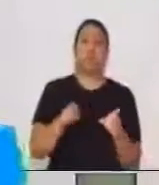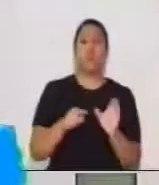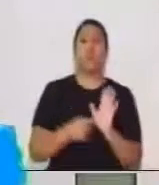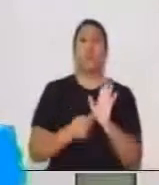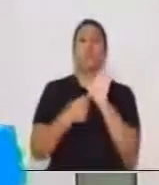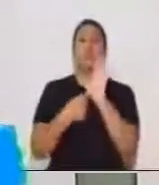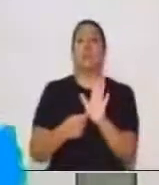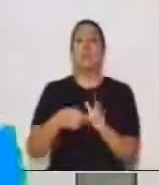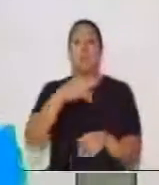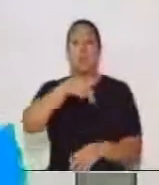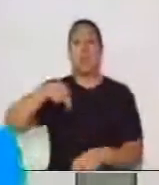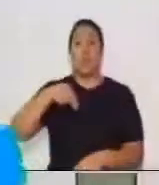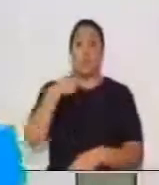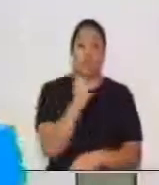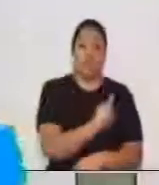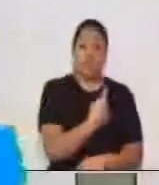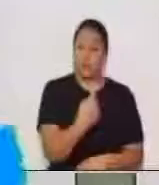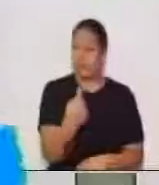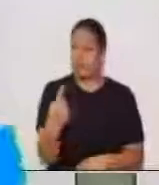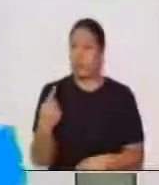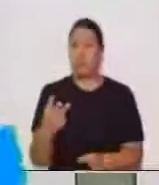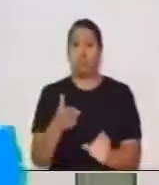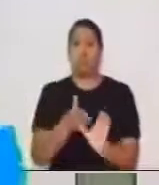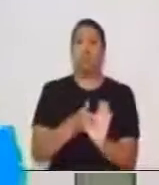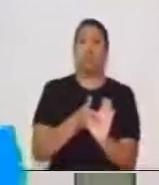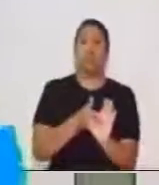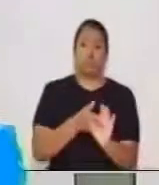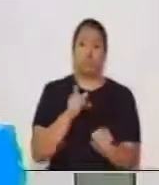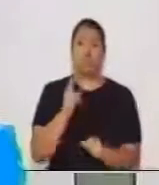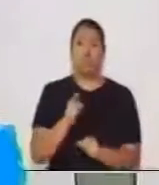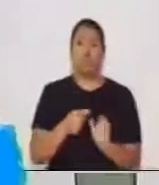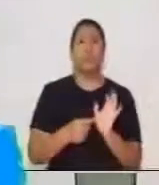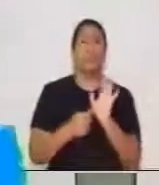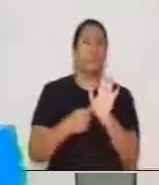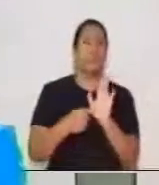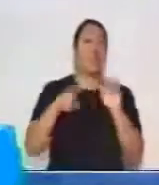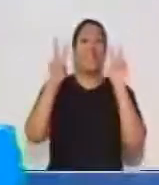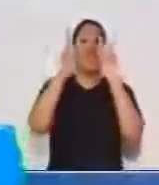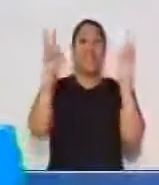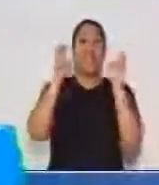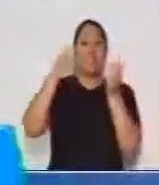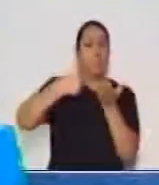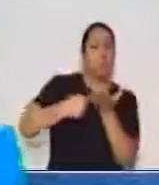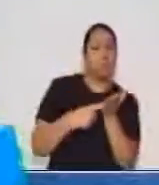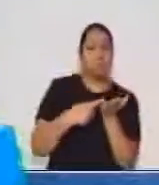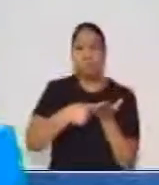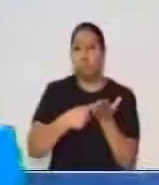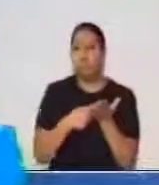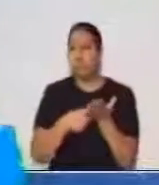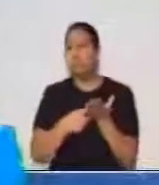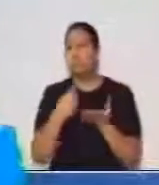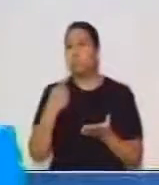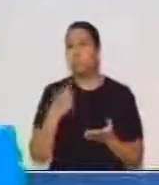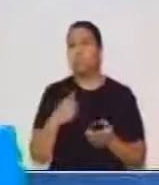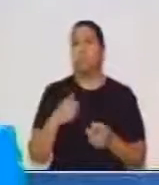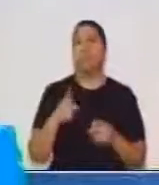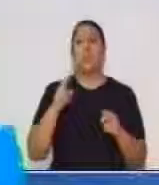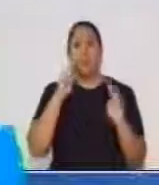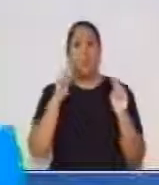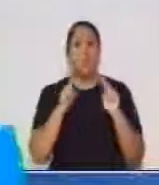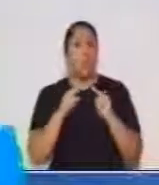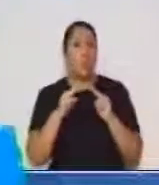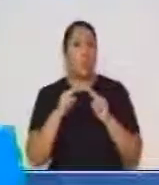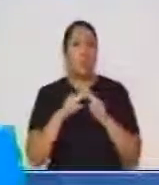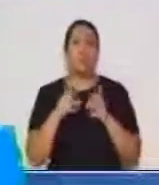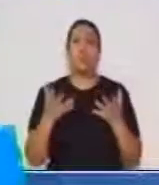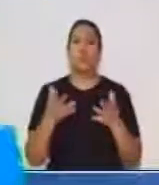de los integrantes de la misma, se expone el tema a discutir, es decir, se da a conocer